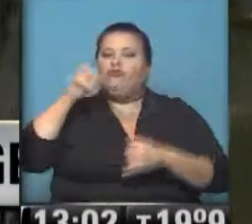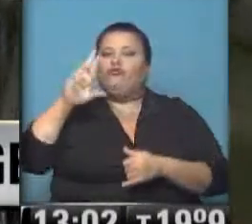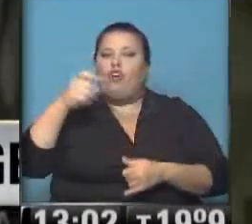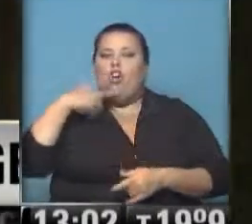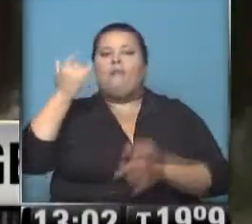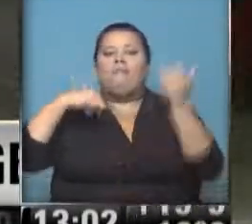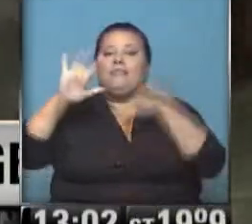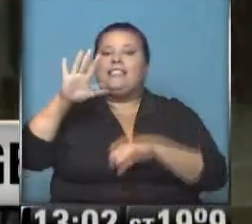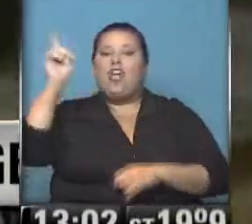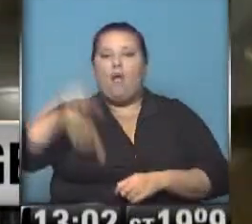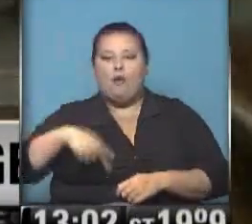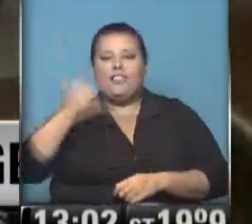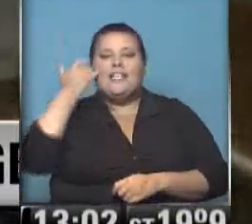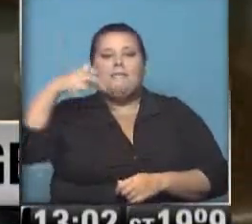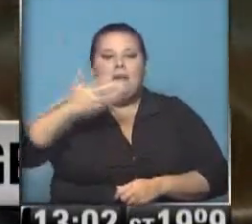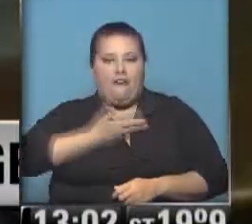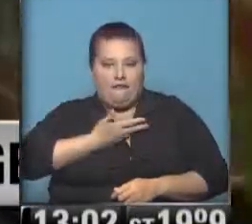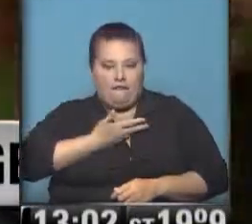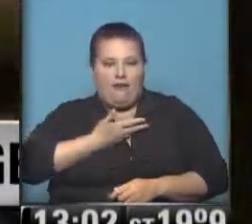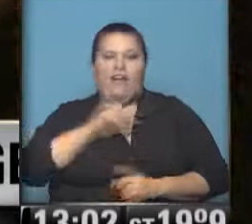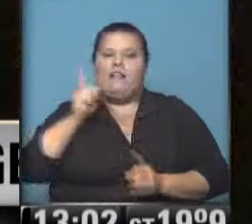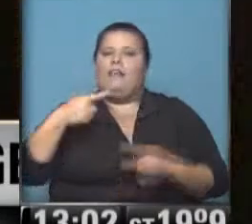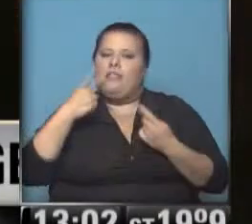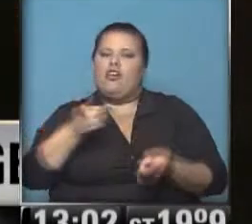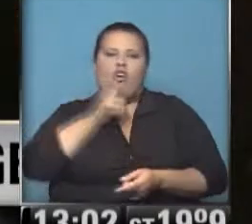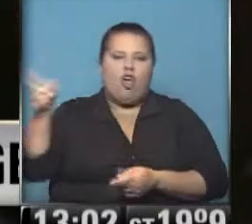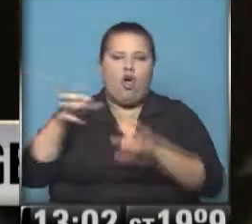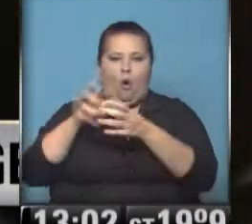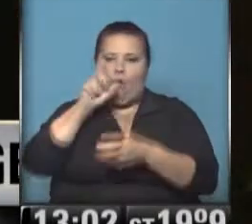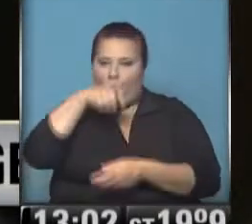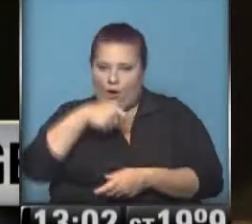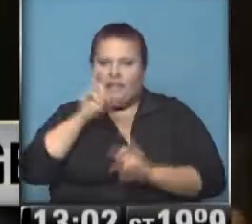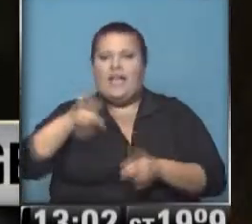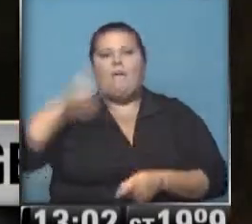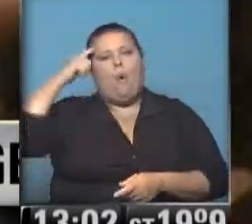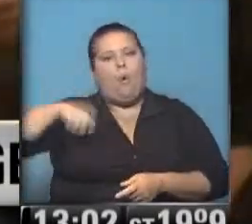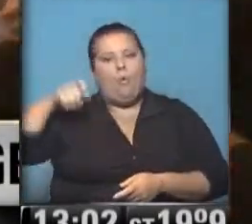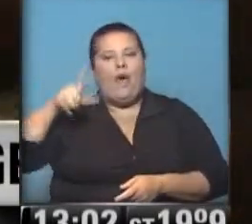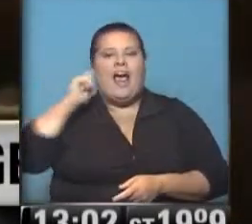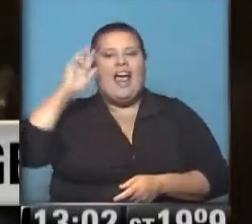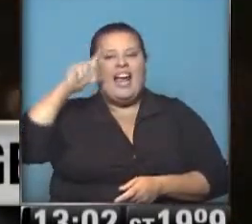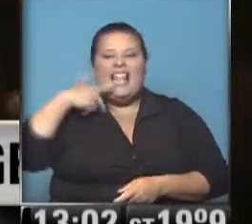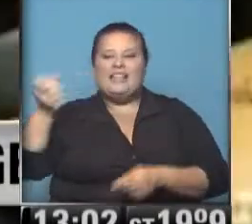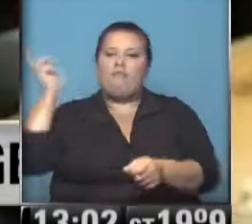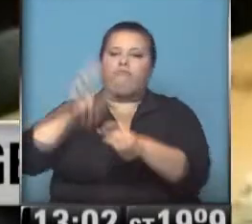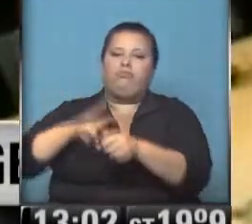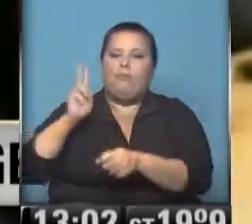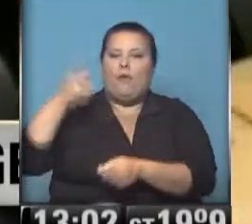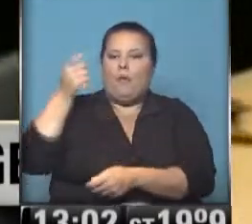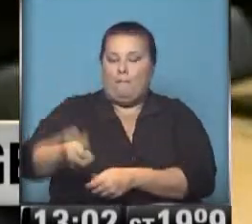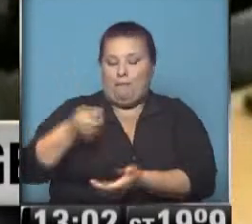del 5% de YPF, quien se ha manifestado contra los buitres y el fallo del juez Griesa que bloqueó el cobro de los